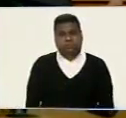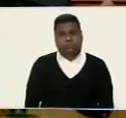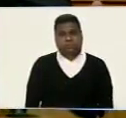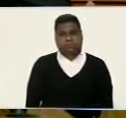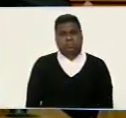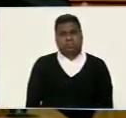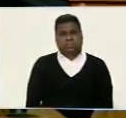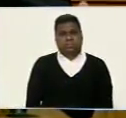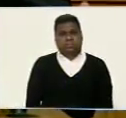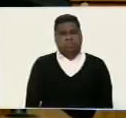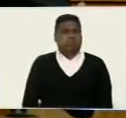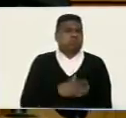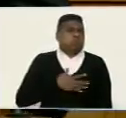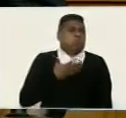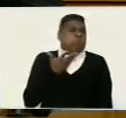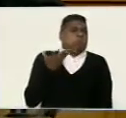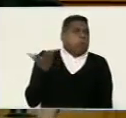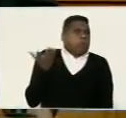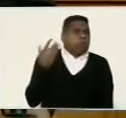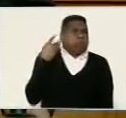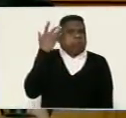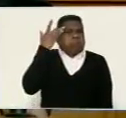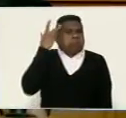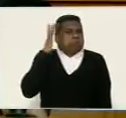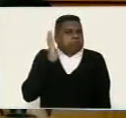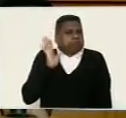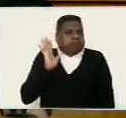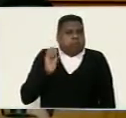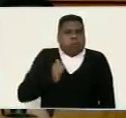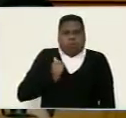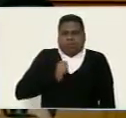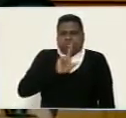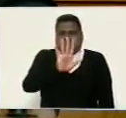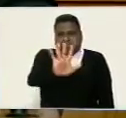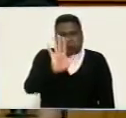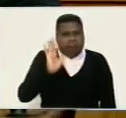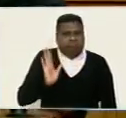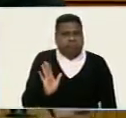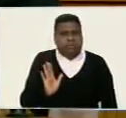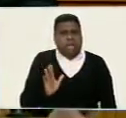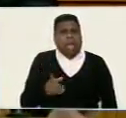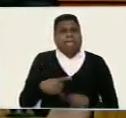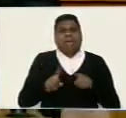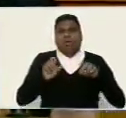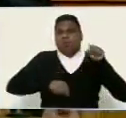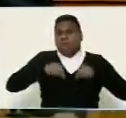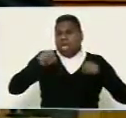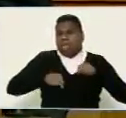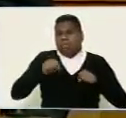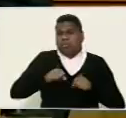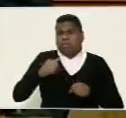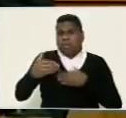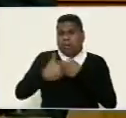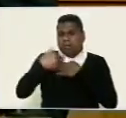dar la interpretación que se le quiera dar. Pero el que tenga dudas que es una guerra contra este